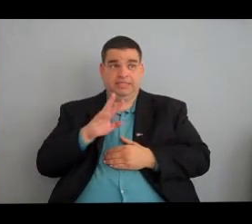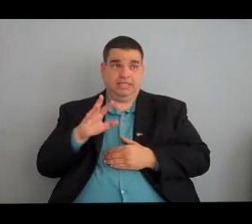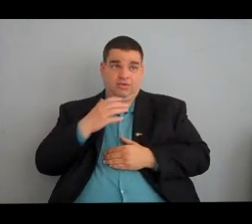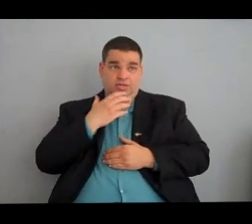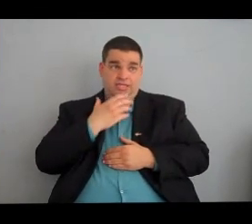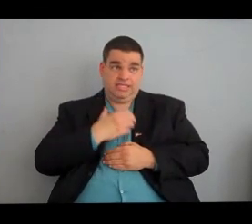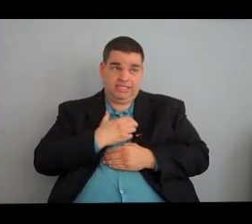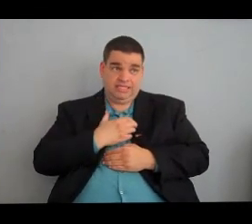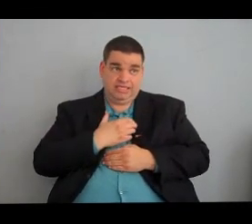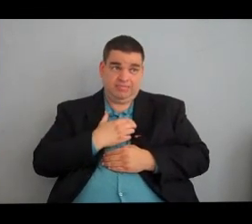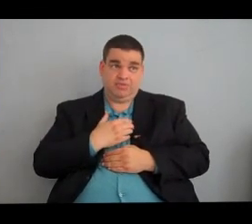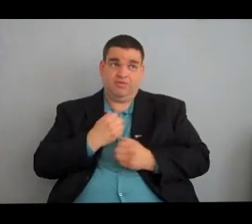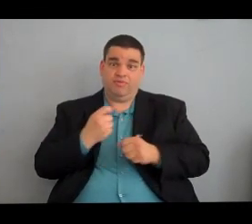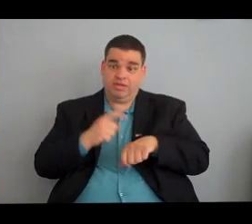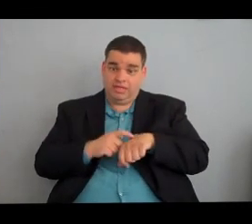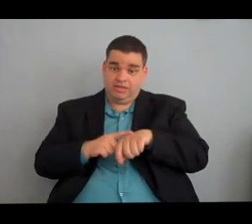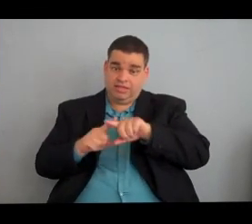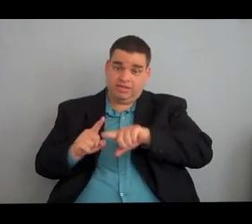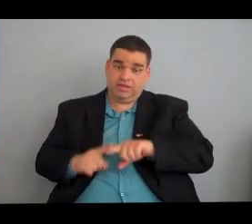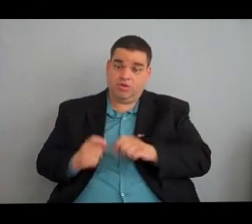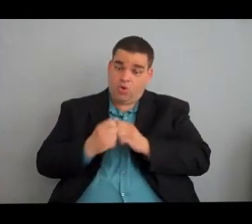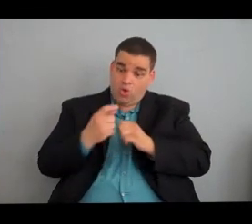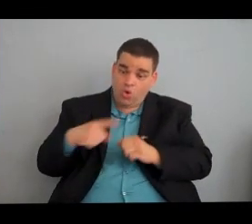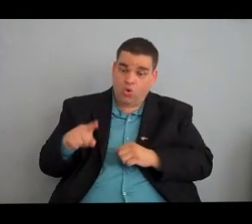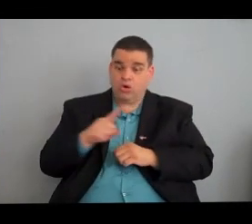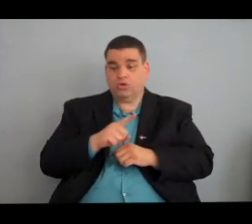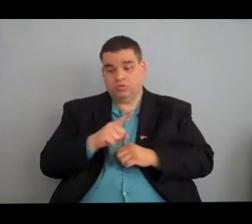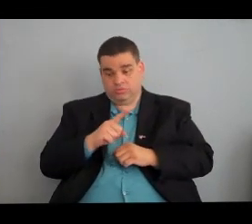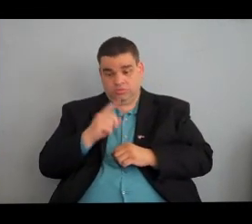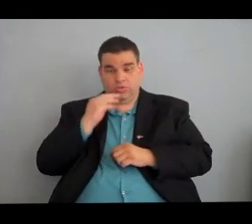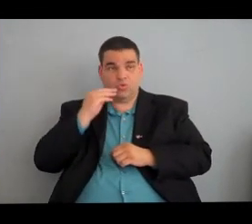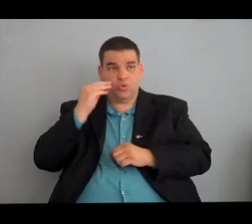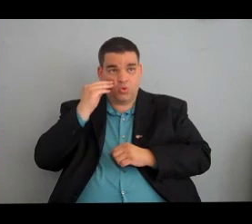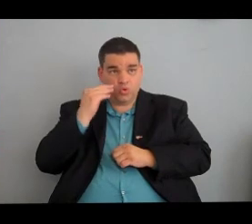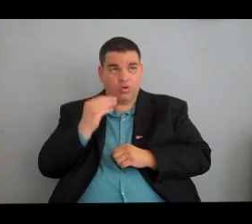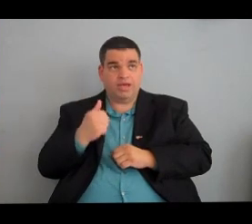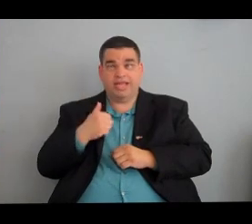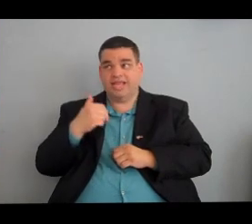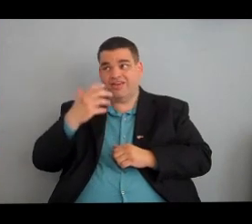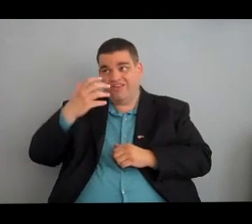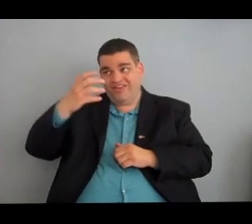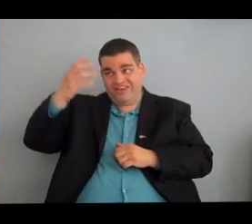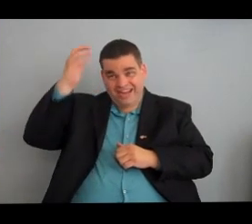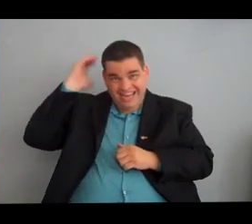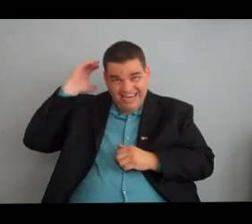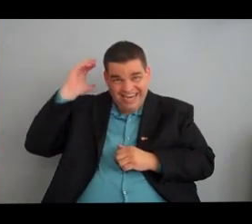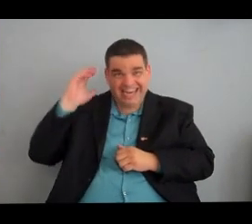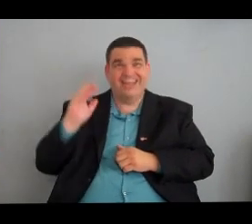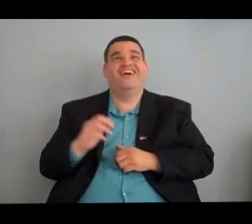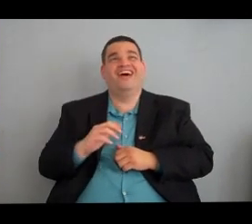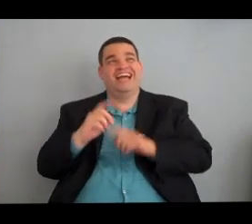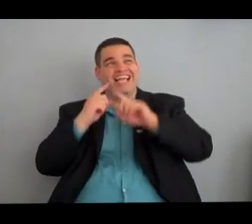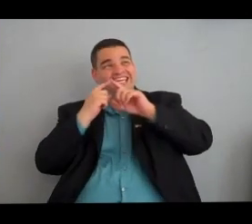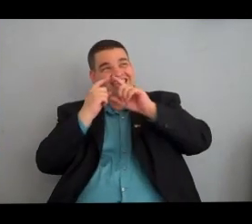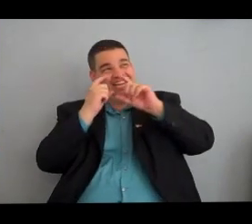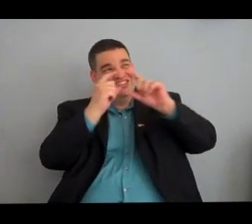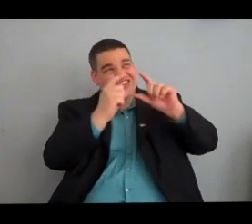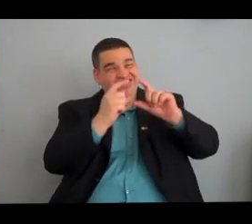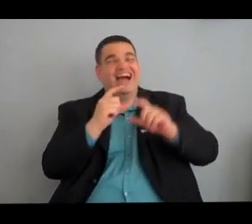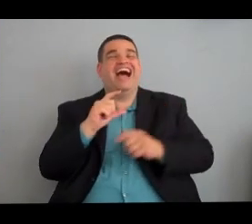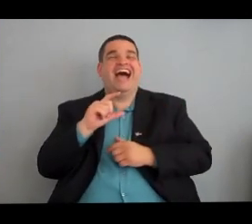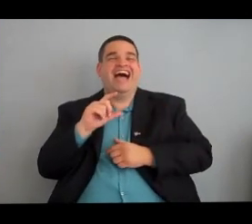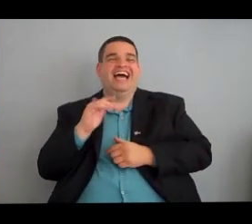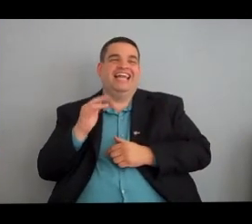Navidad. Ocasiones en las que hemos estado con ellos, ¿verdad? Hemos tenido un hogar aquí temporero. Con el León. Tienes que hacerle un zoom al León. Sí, lo hacemos.